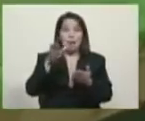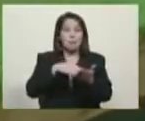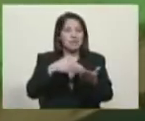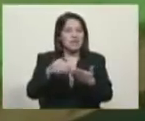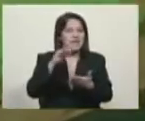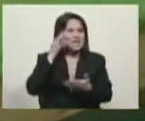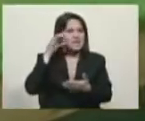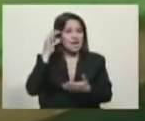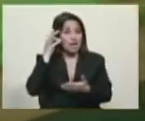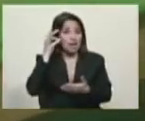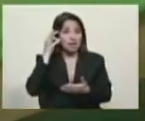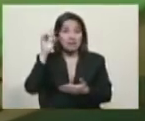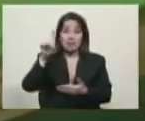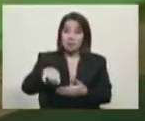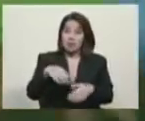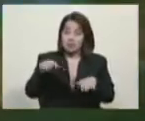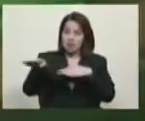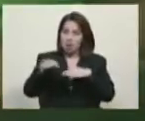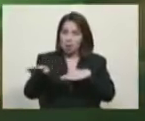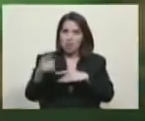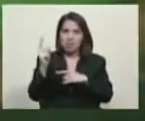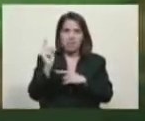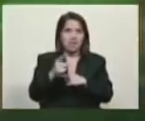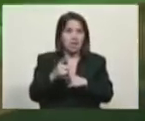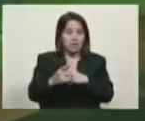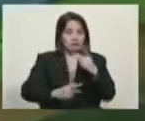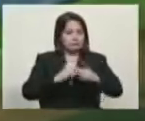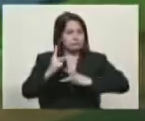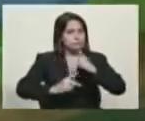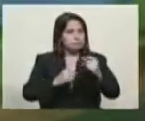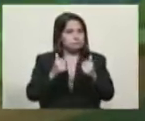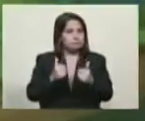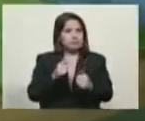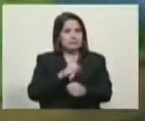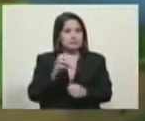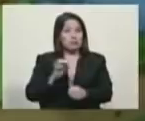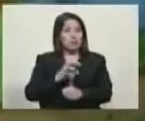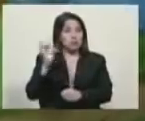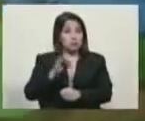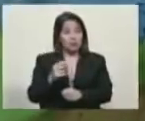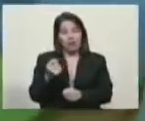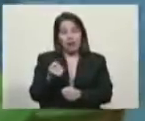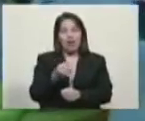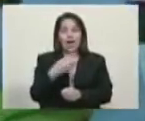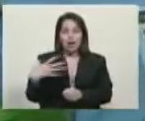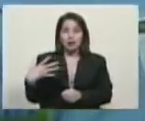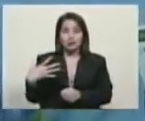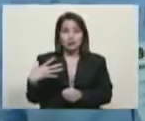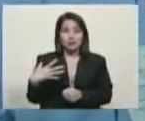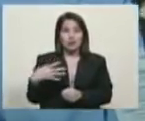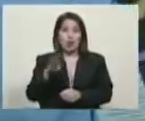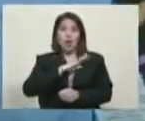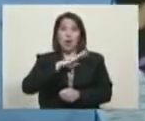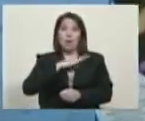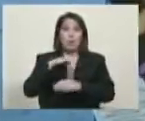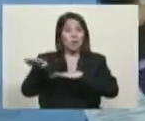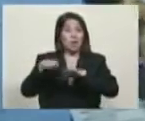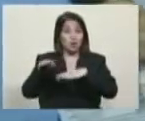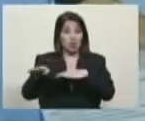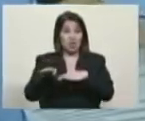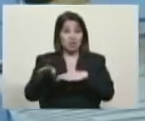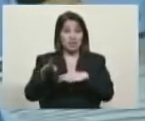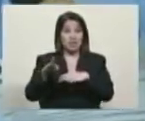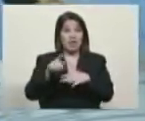Cogedeña. Estamos llegando al 100%. Y bueno, el glorioso arroz La Cogedeña, tipo